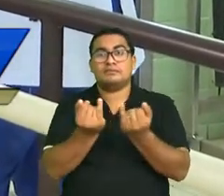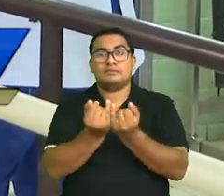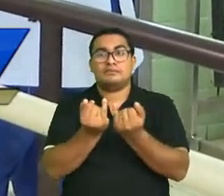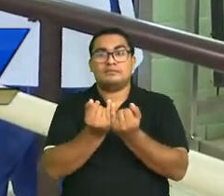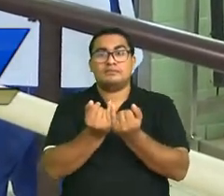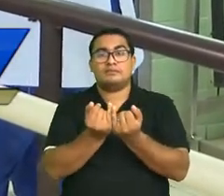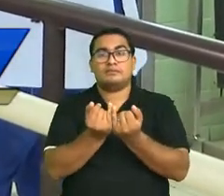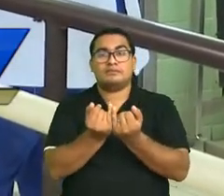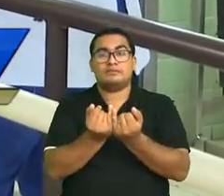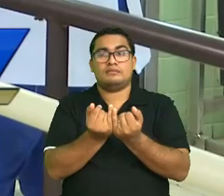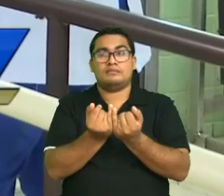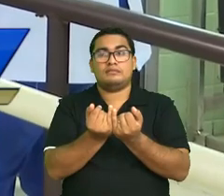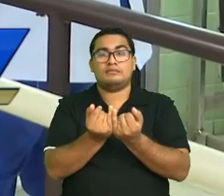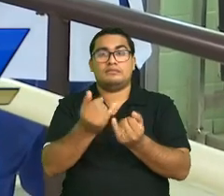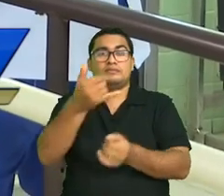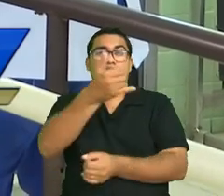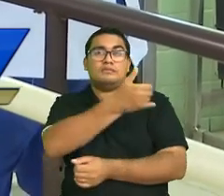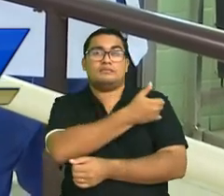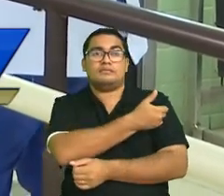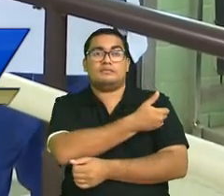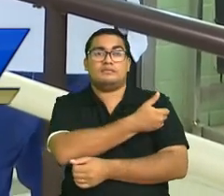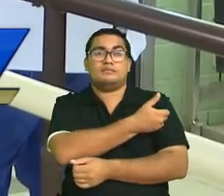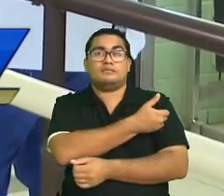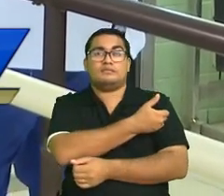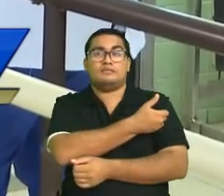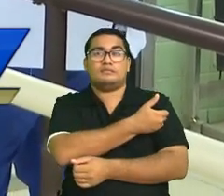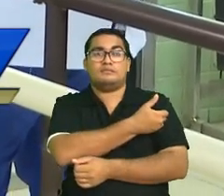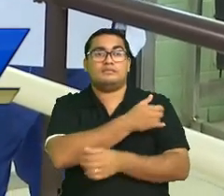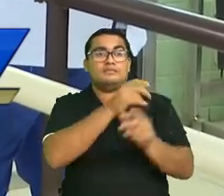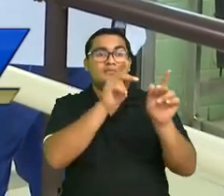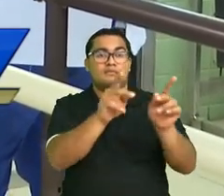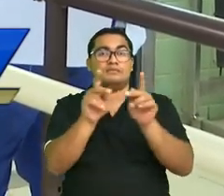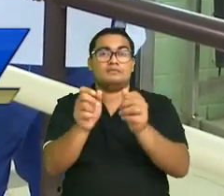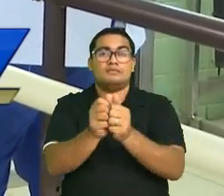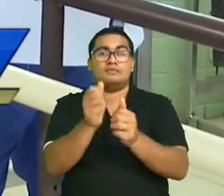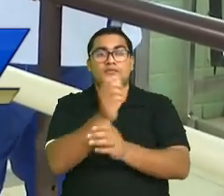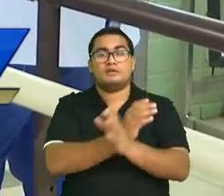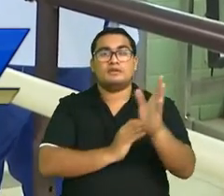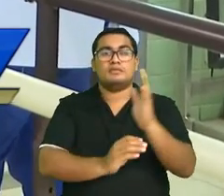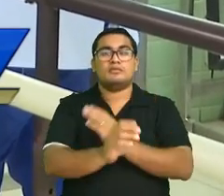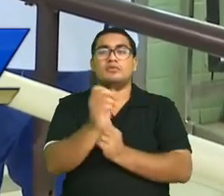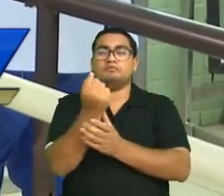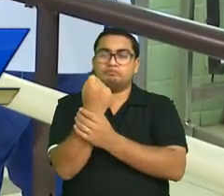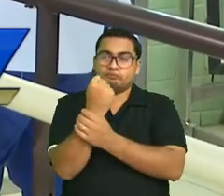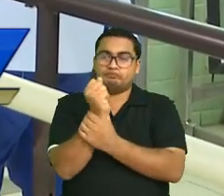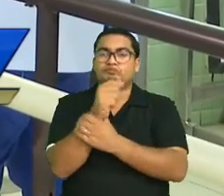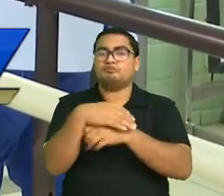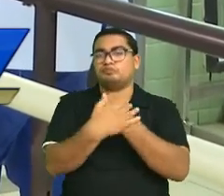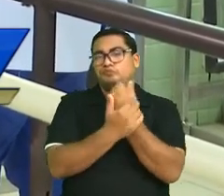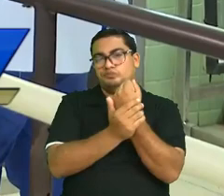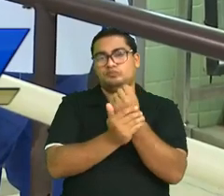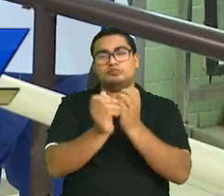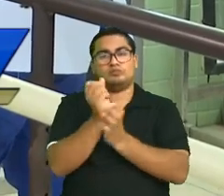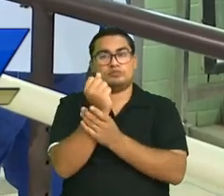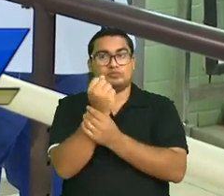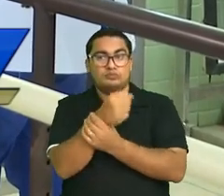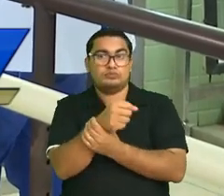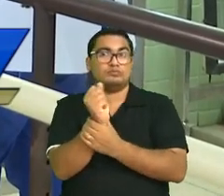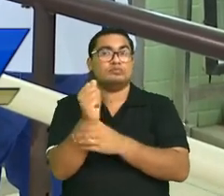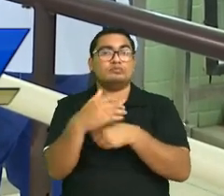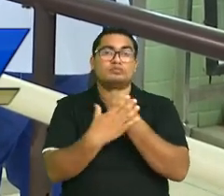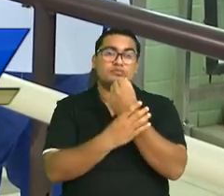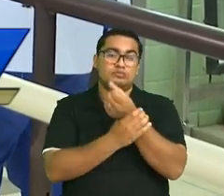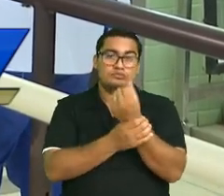se va a preparar un hospital para rehabilitar, para atender a todas las personas que presentan las